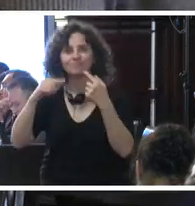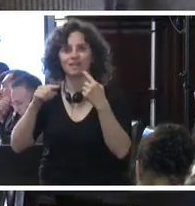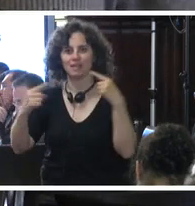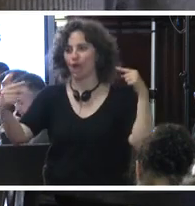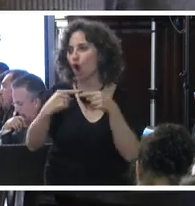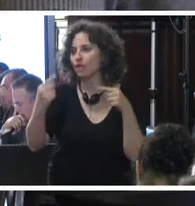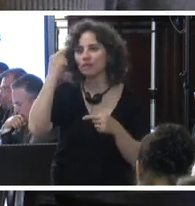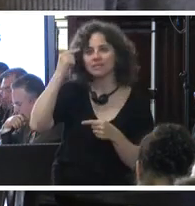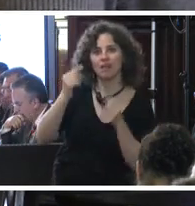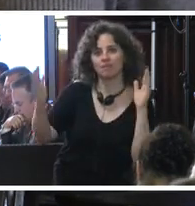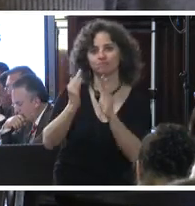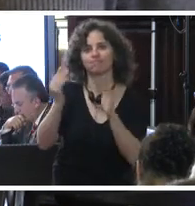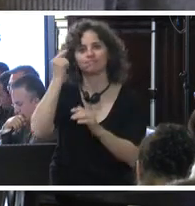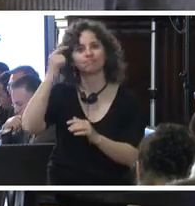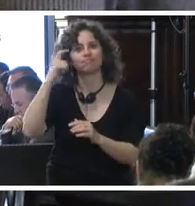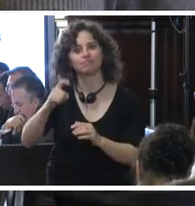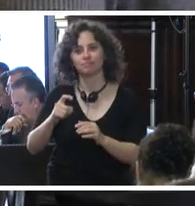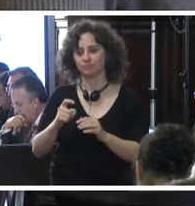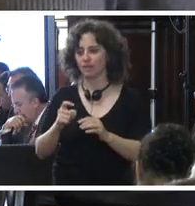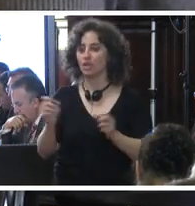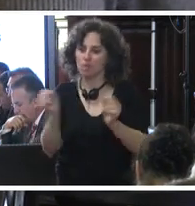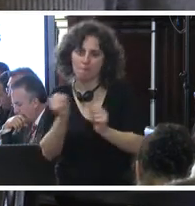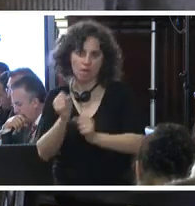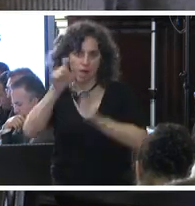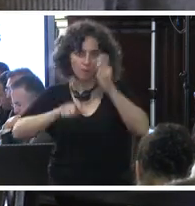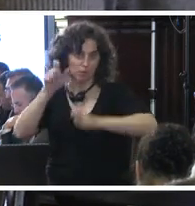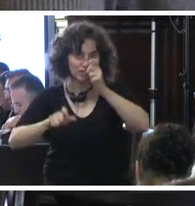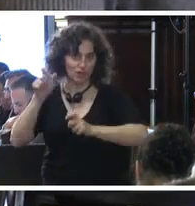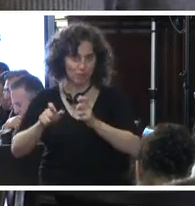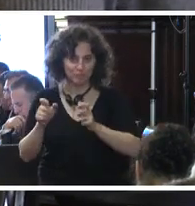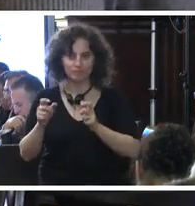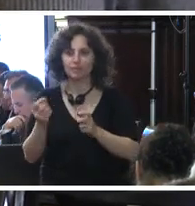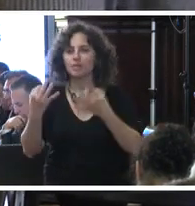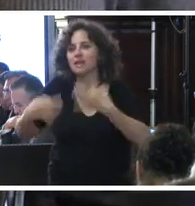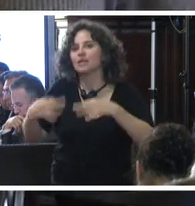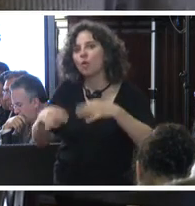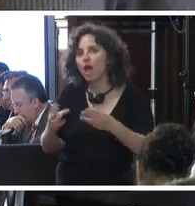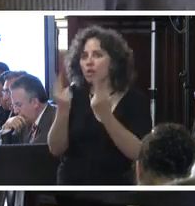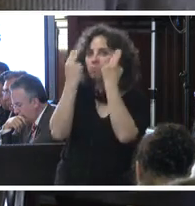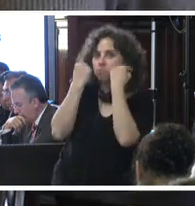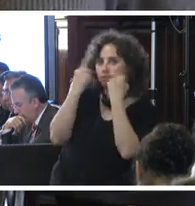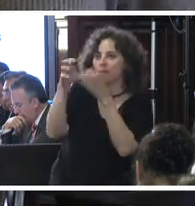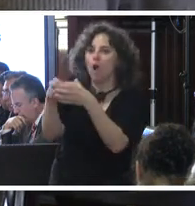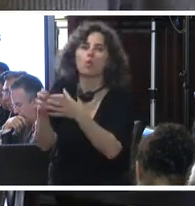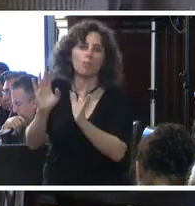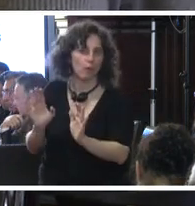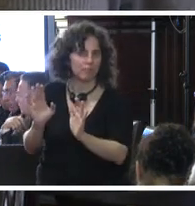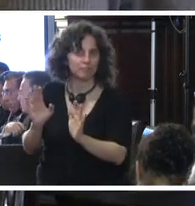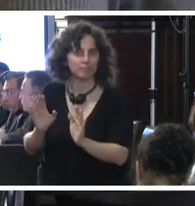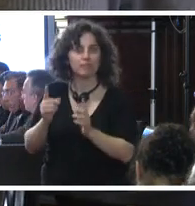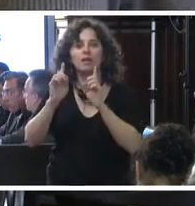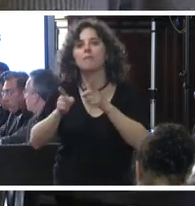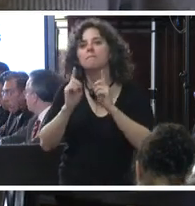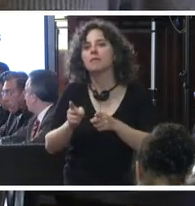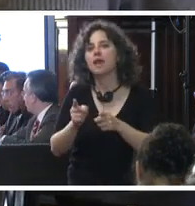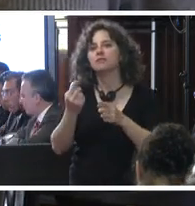a incrementar el terror dentro de la población civil para asegurar la sumisión al mismo. Además, dirigieron